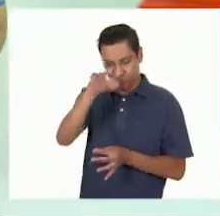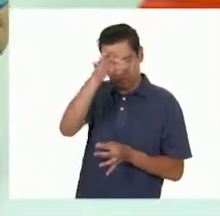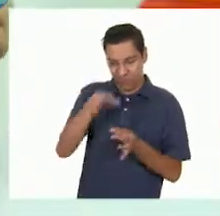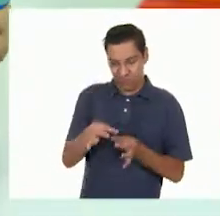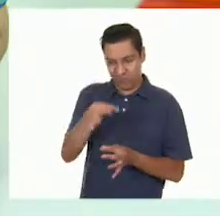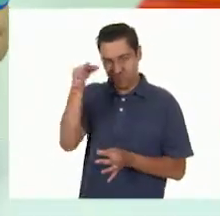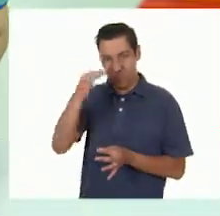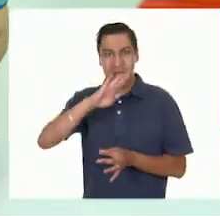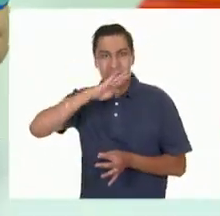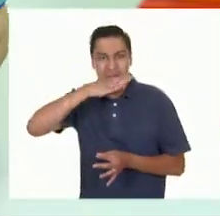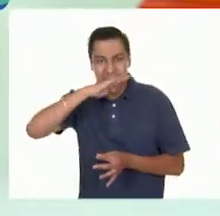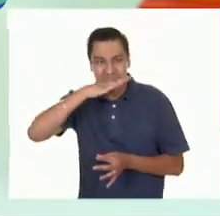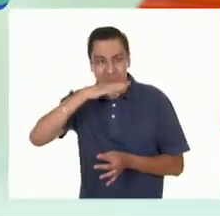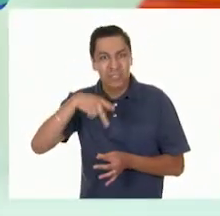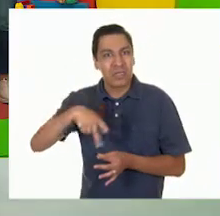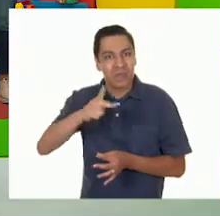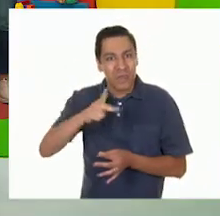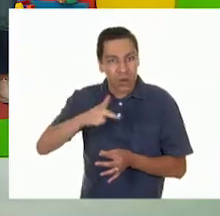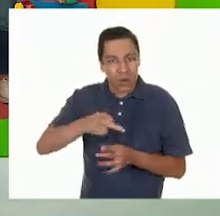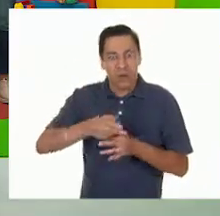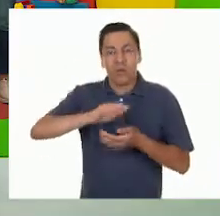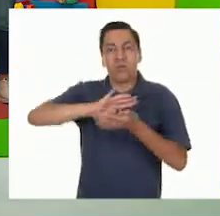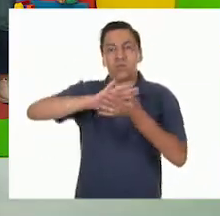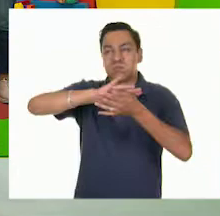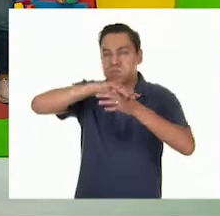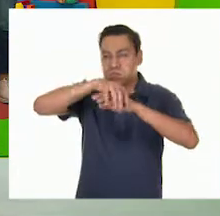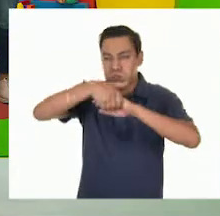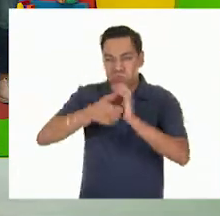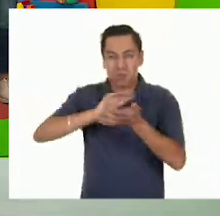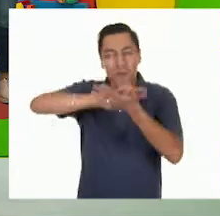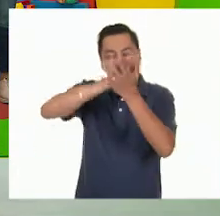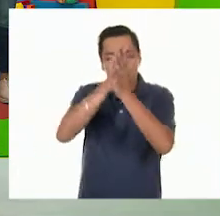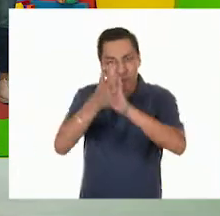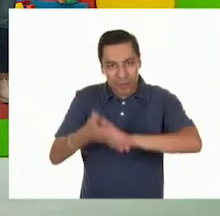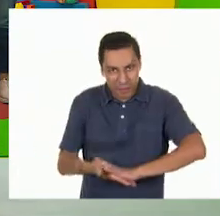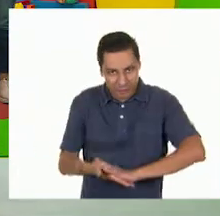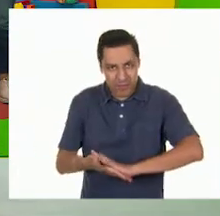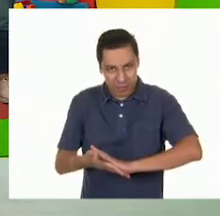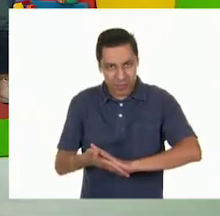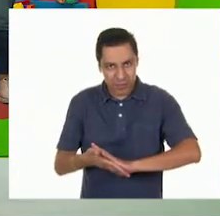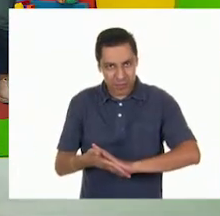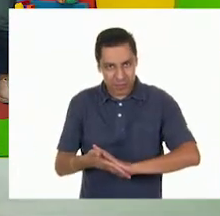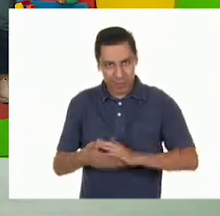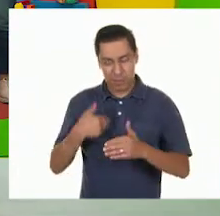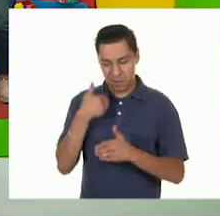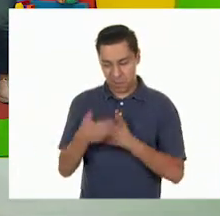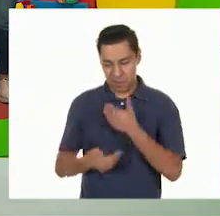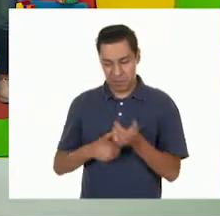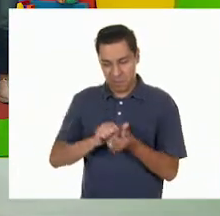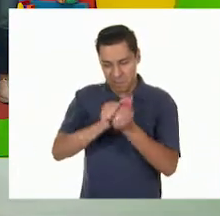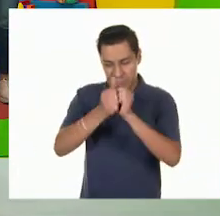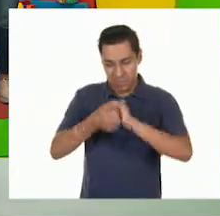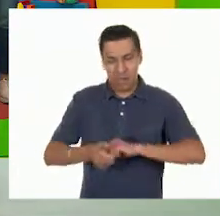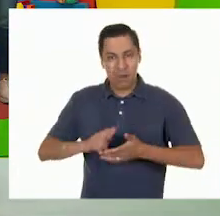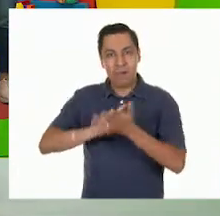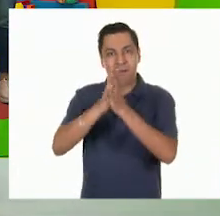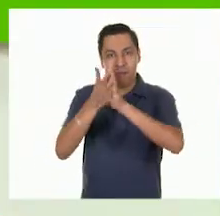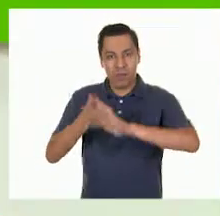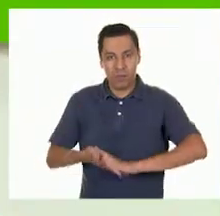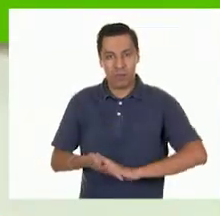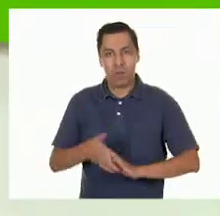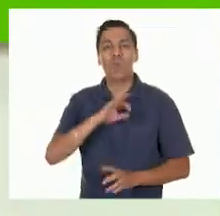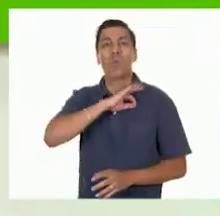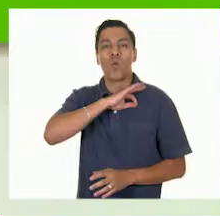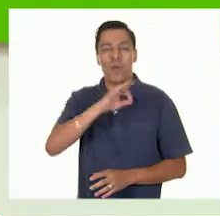siguió claro que sí rosita el maíz tiene diferentes procesos de preparación por ejemplo